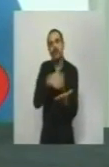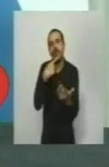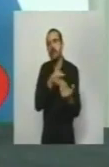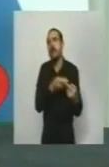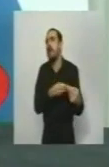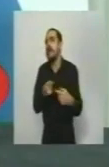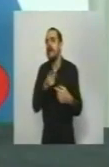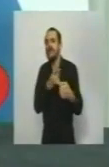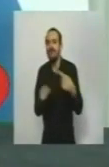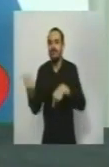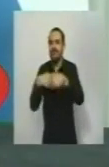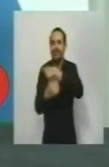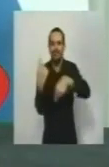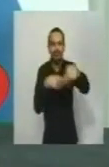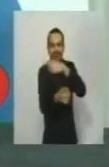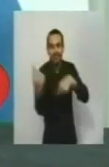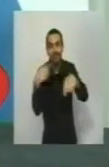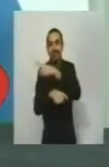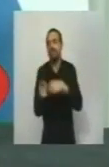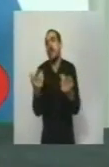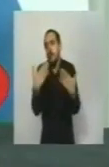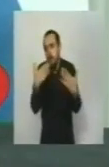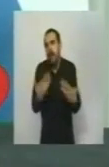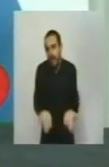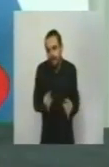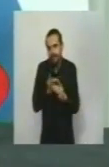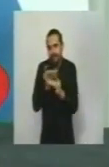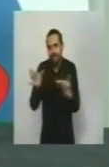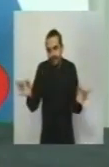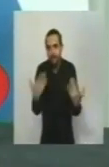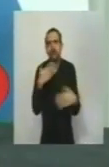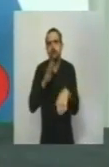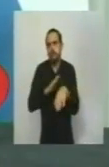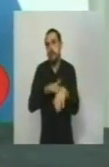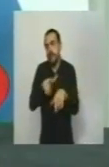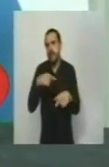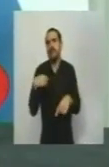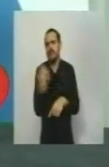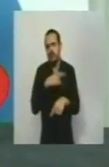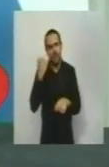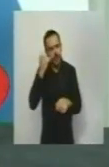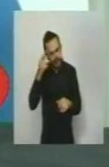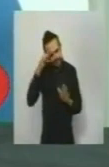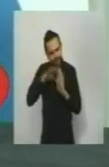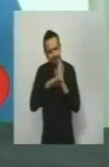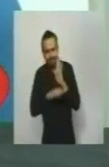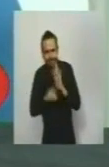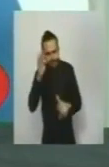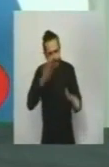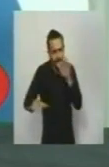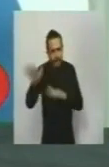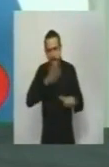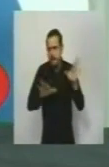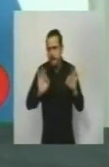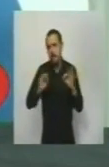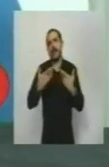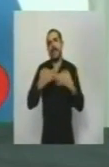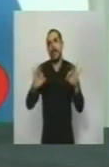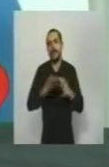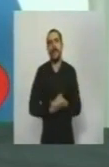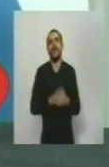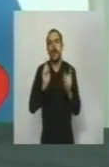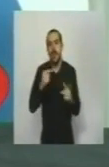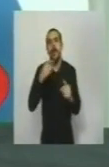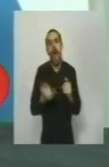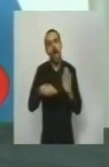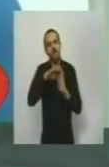el ritmo interno del organismo se ha normalizado porque también generamos un protocolo que nos permite cumplir con el 100% de